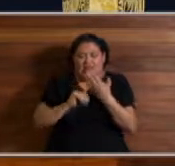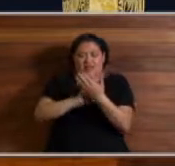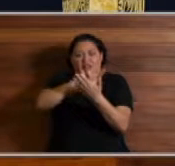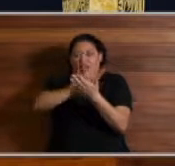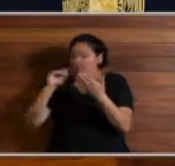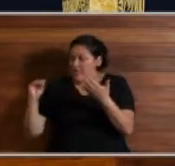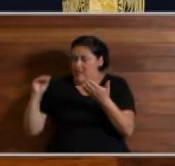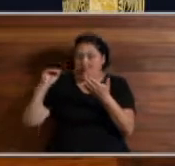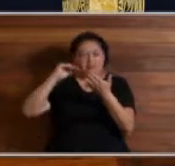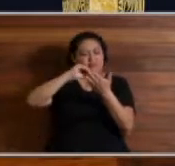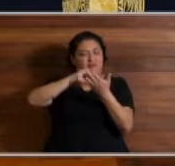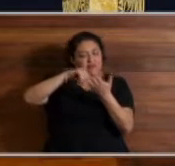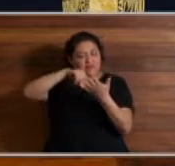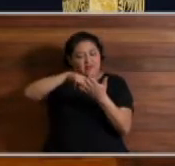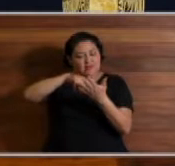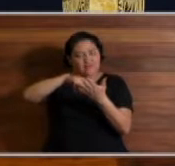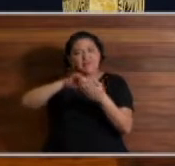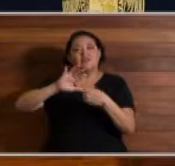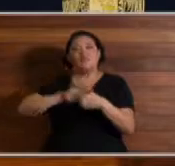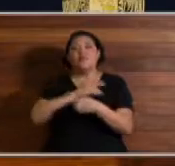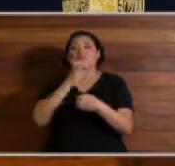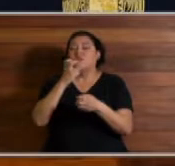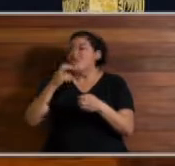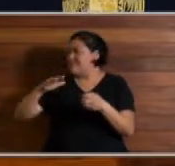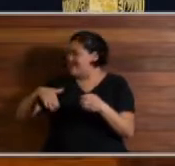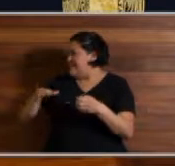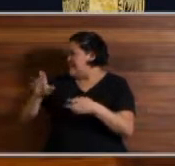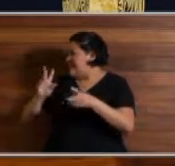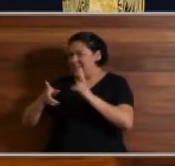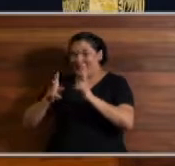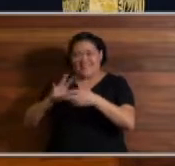nos llega al problema que la señora